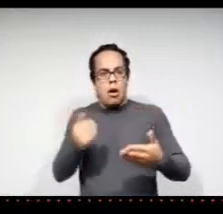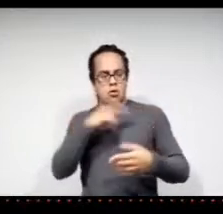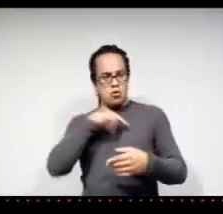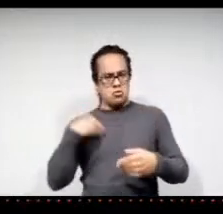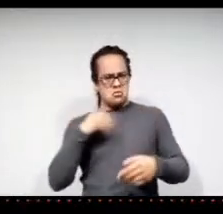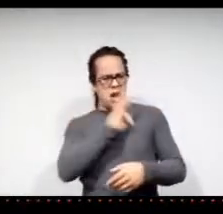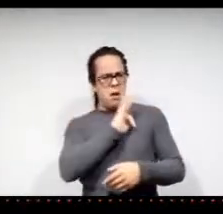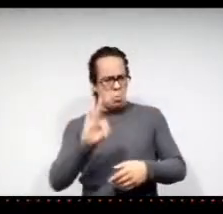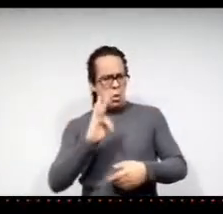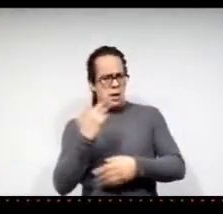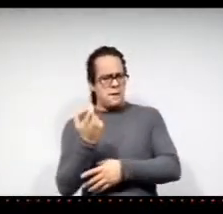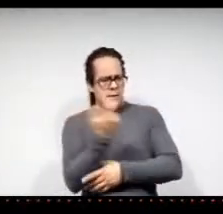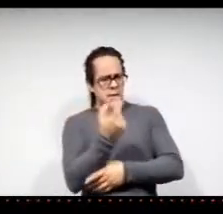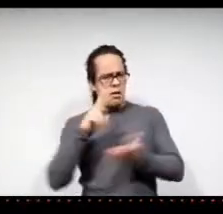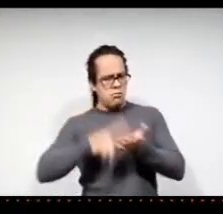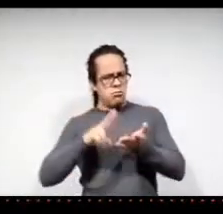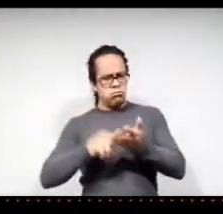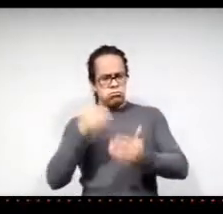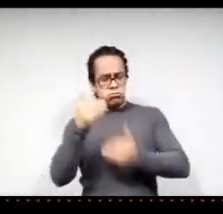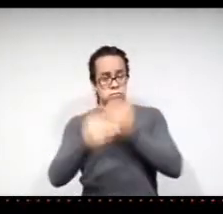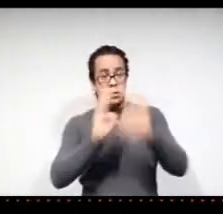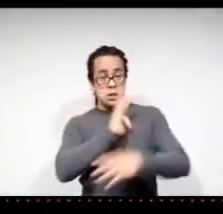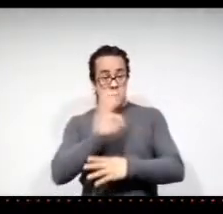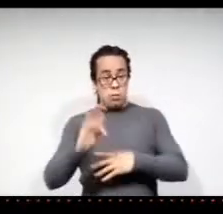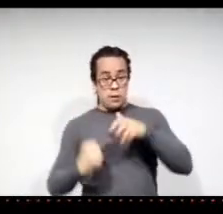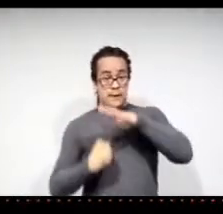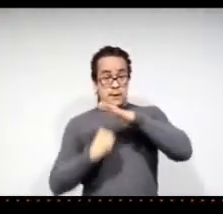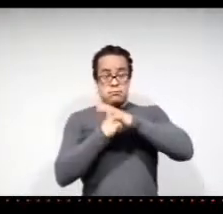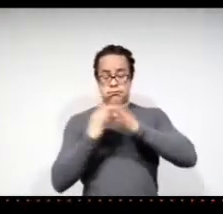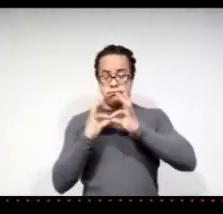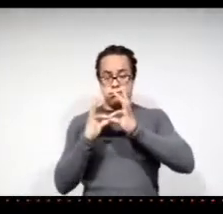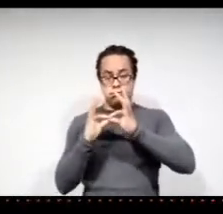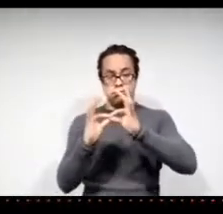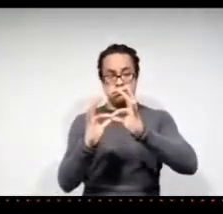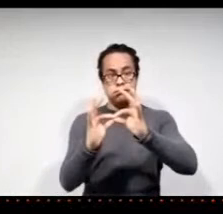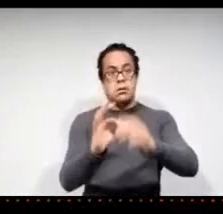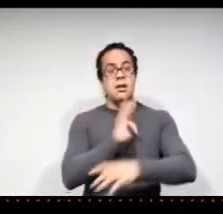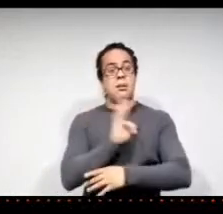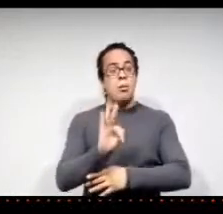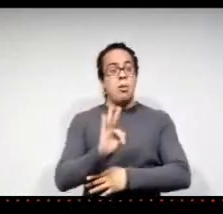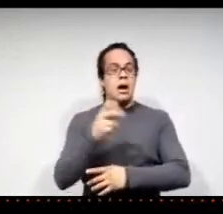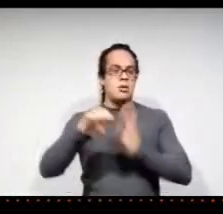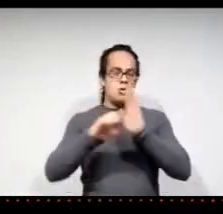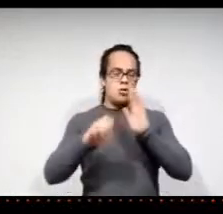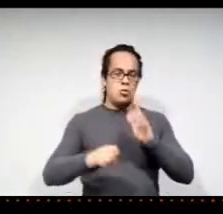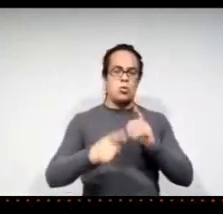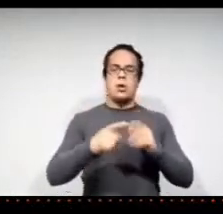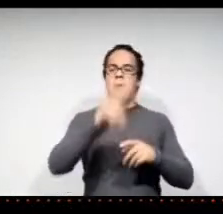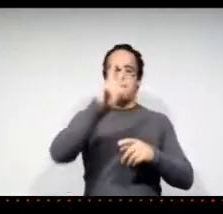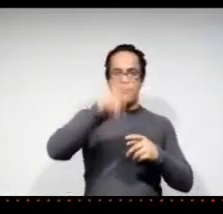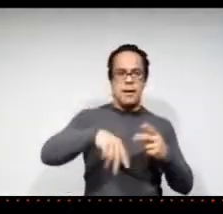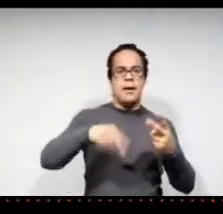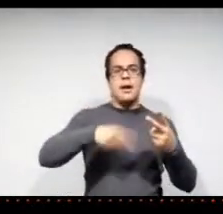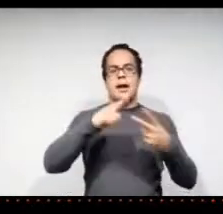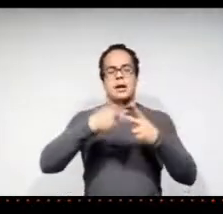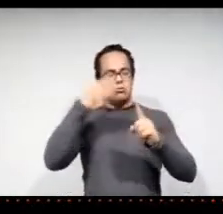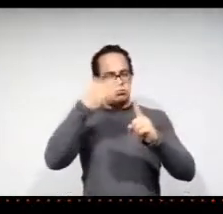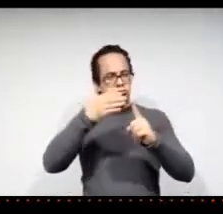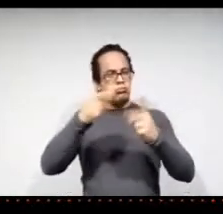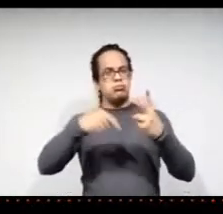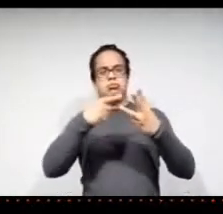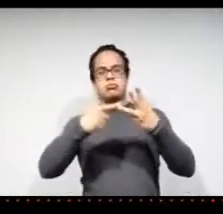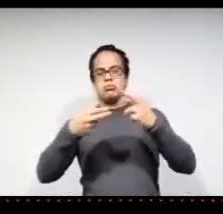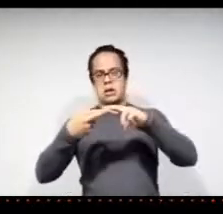sostener esos modelos con respecto a calidad, pertinencia, objetividad, relación con los